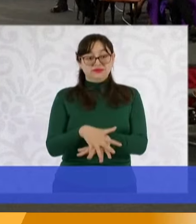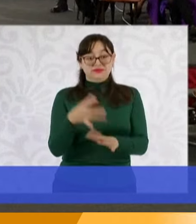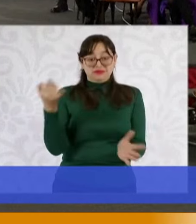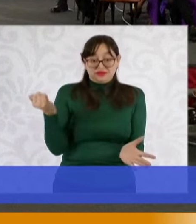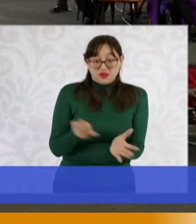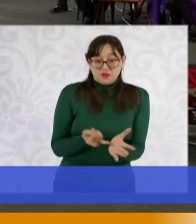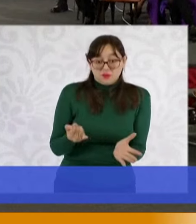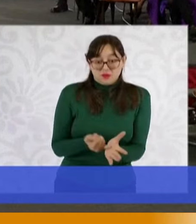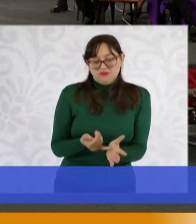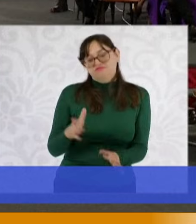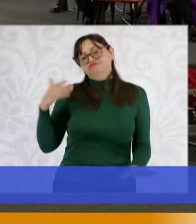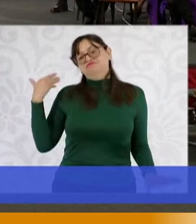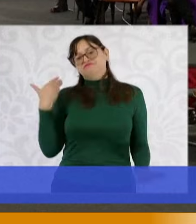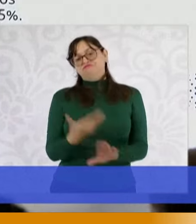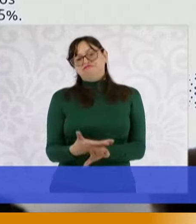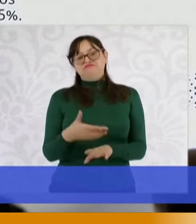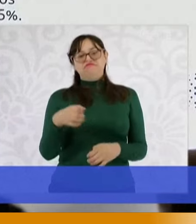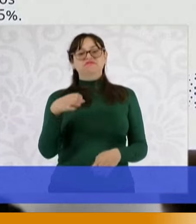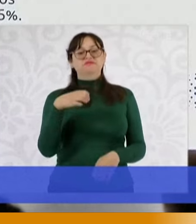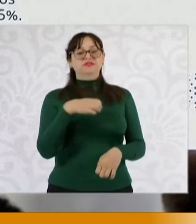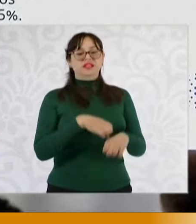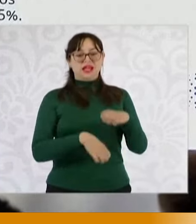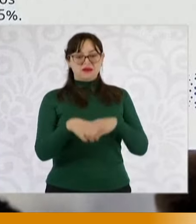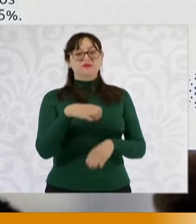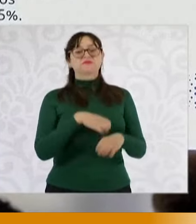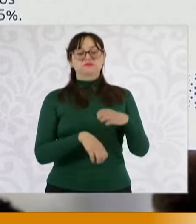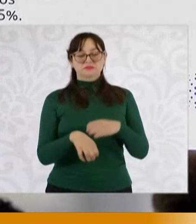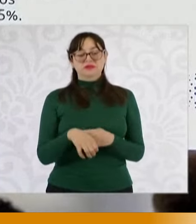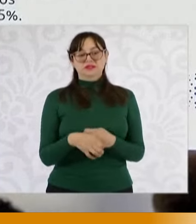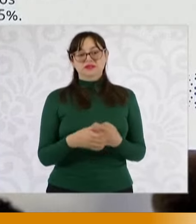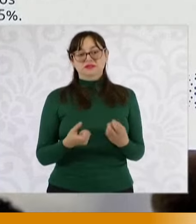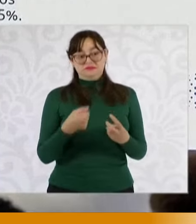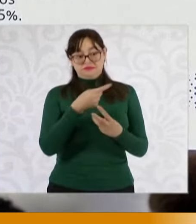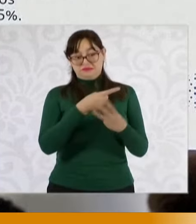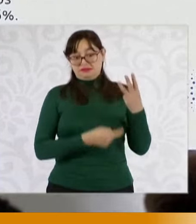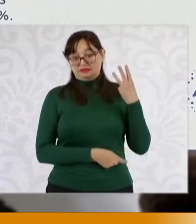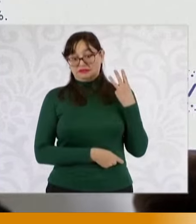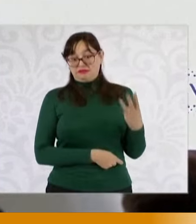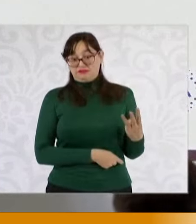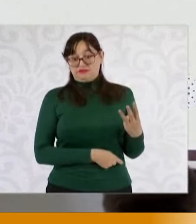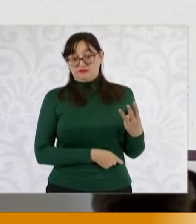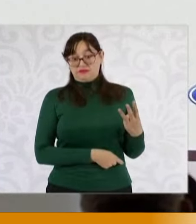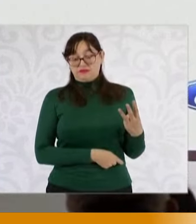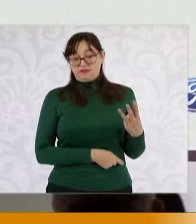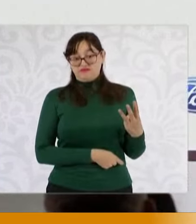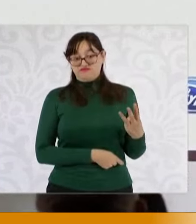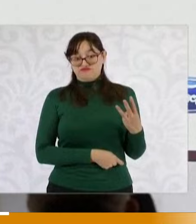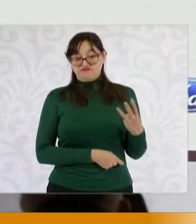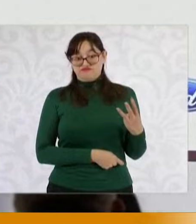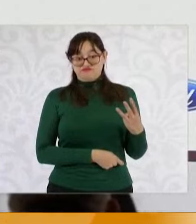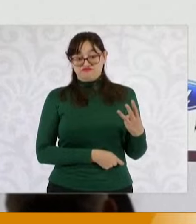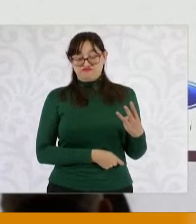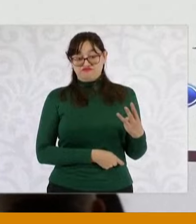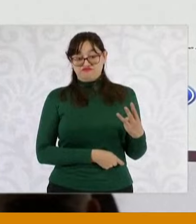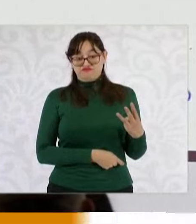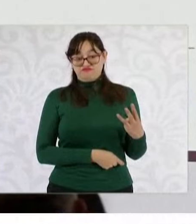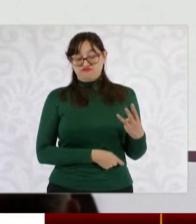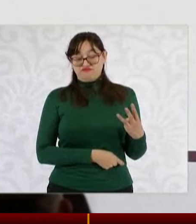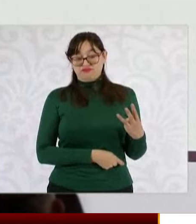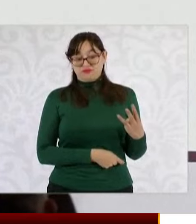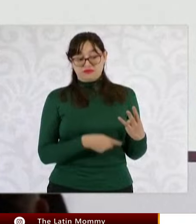primordialmente a este complejo industrial y tecnológico cuyos principales exponentes